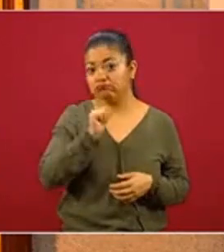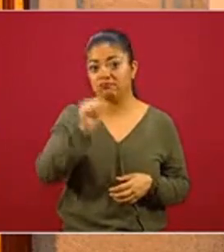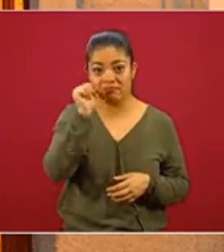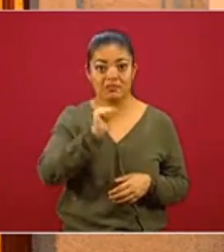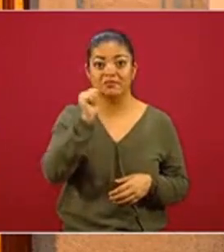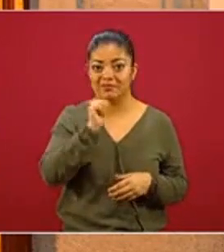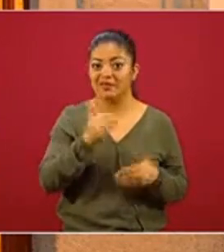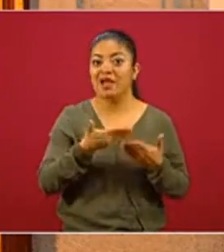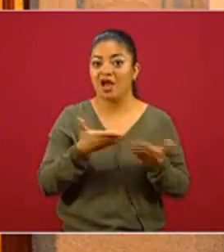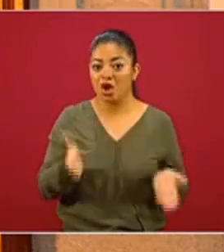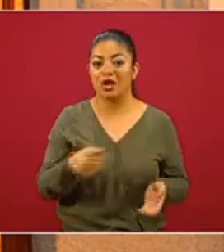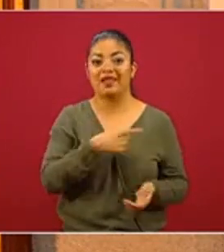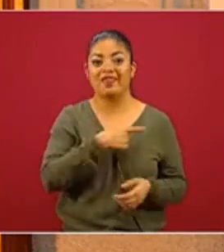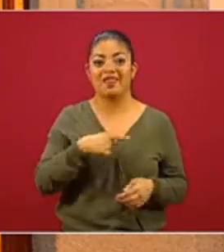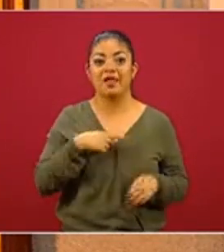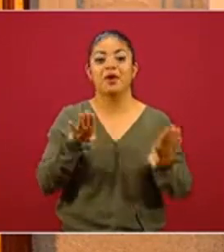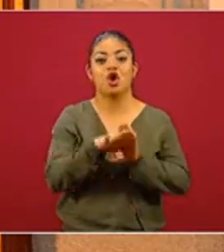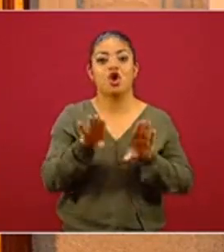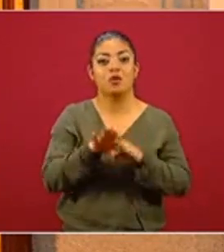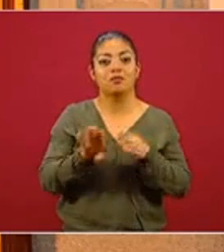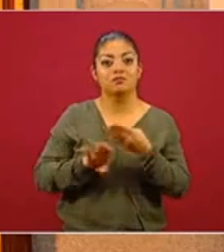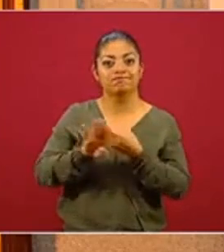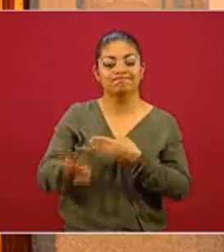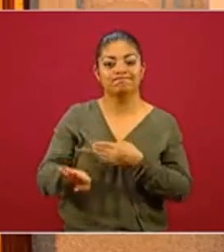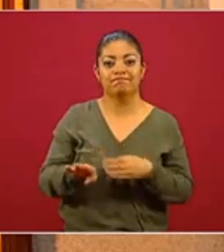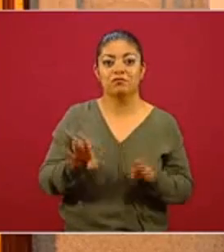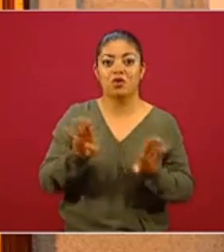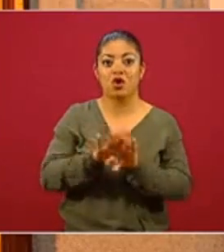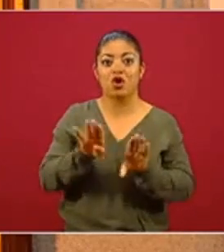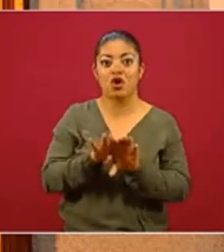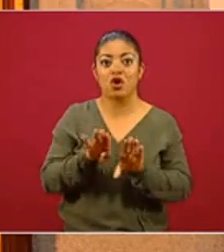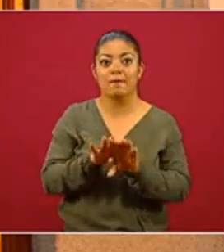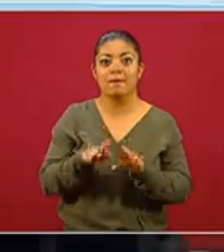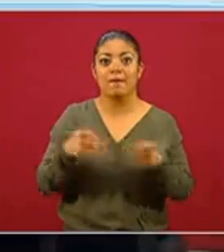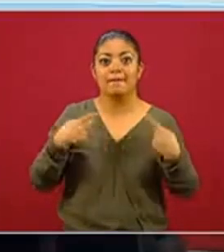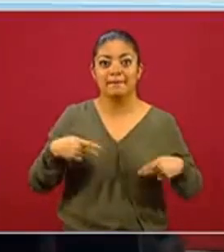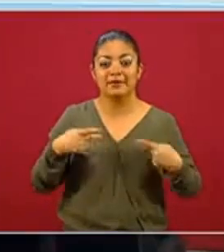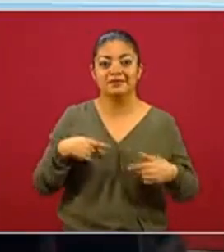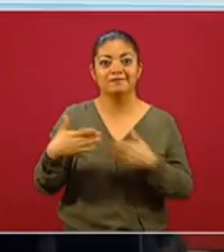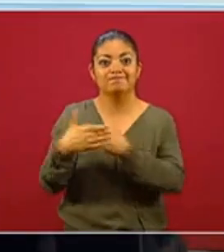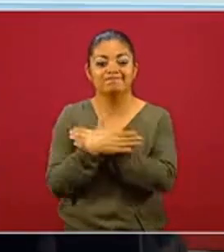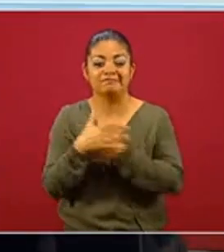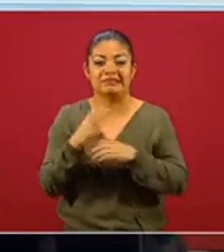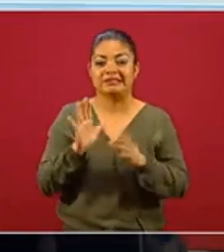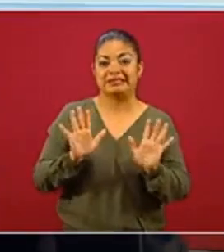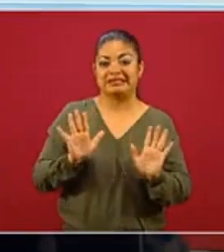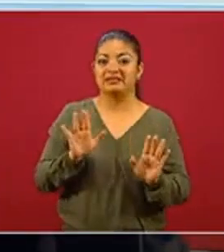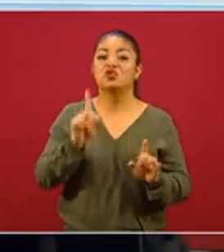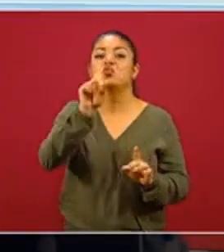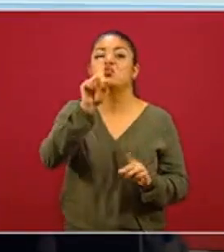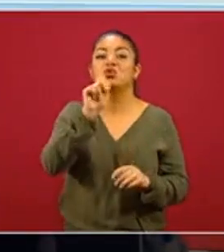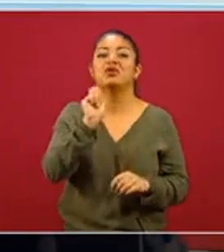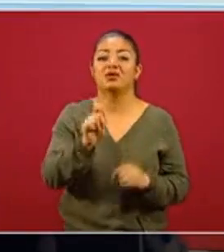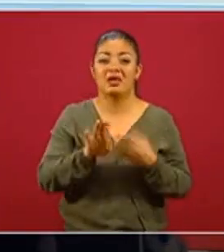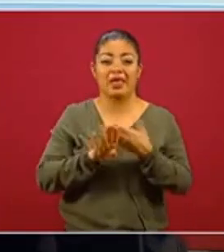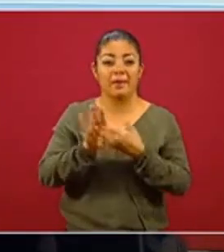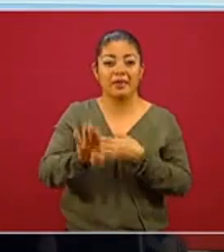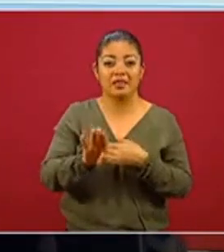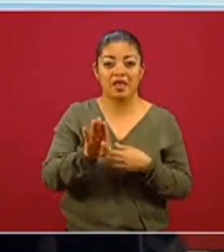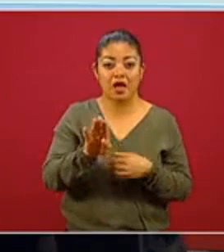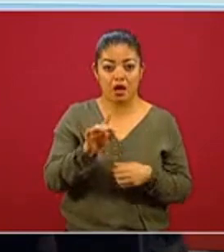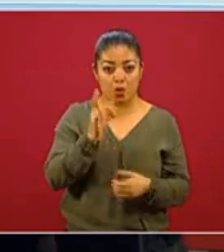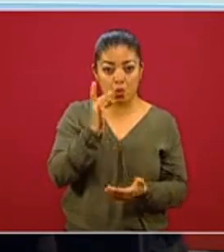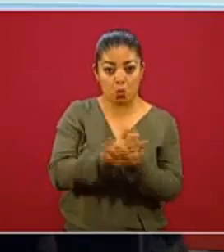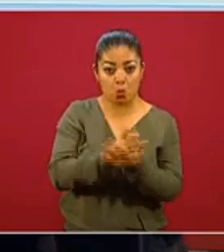que evitar el contacto tan directo en donde estemos para poder evitar no solo COVID, sino que muchas enfermedades que